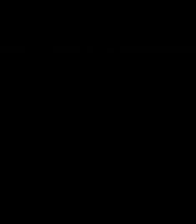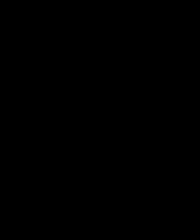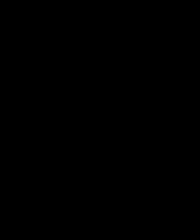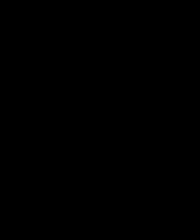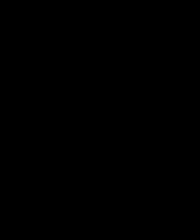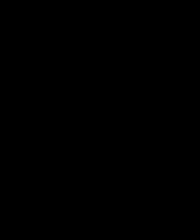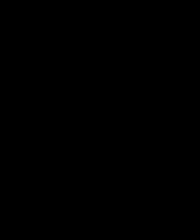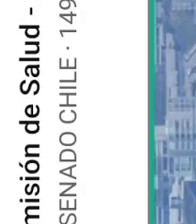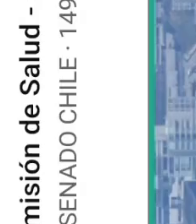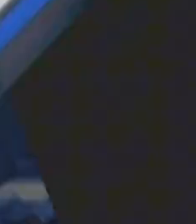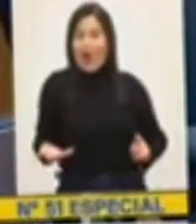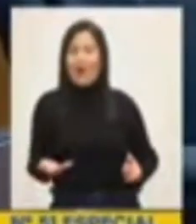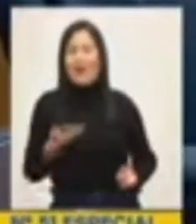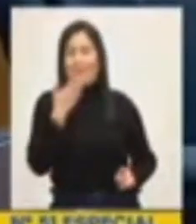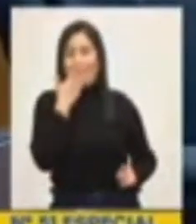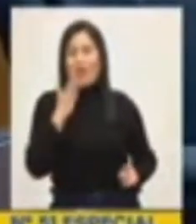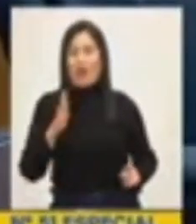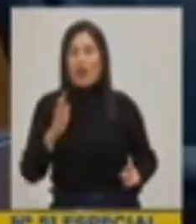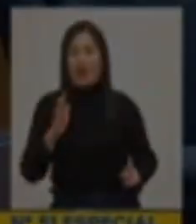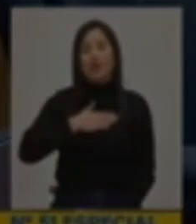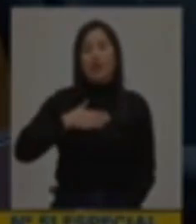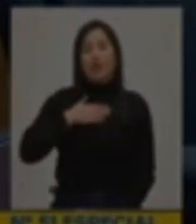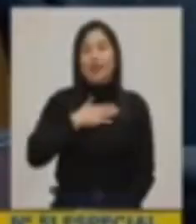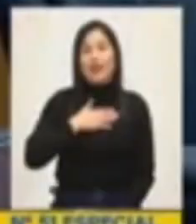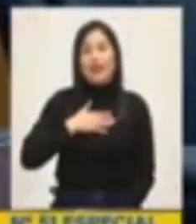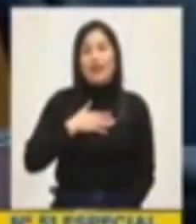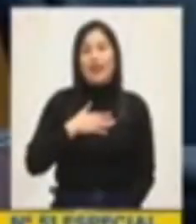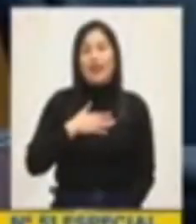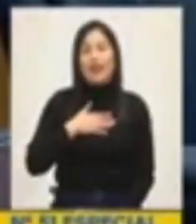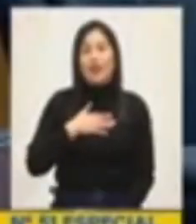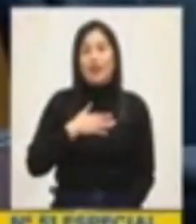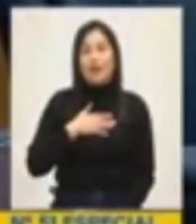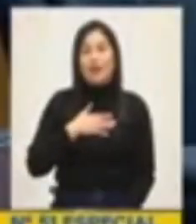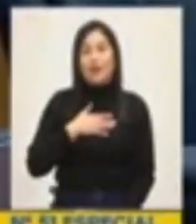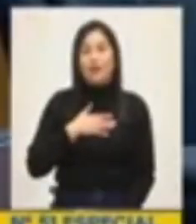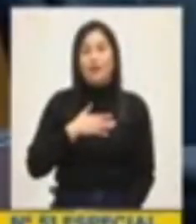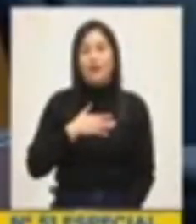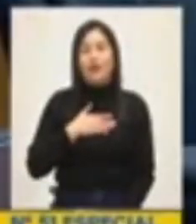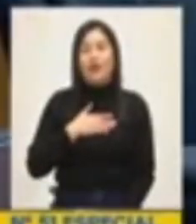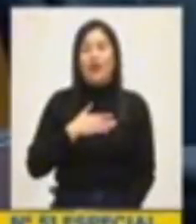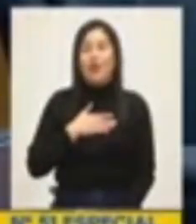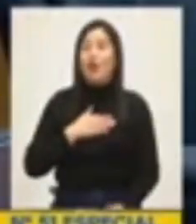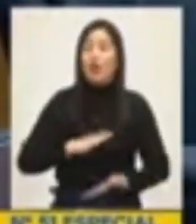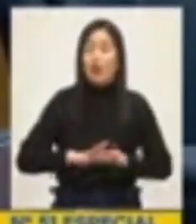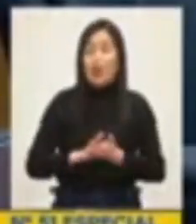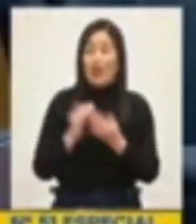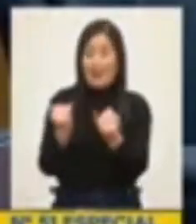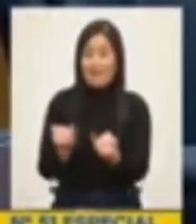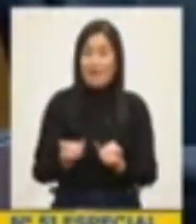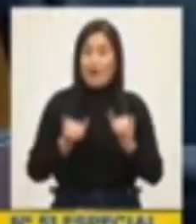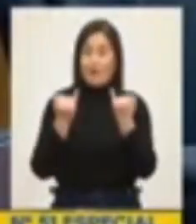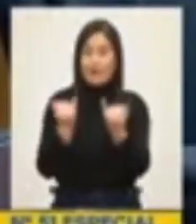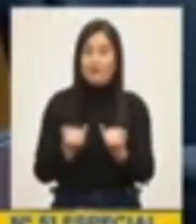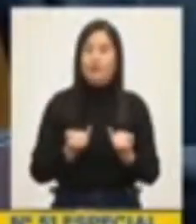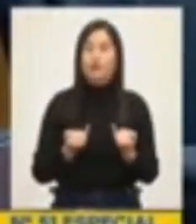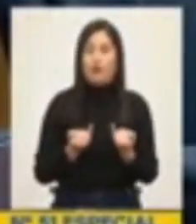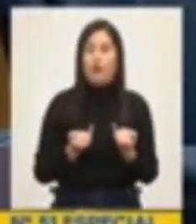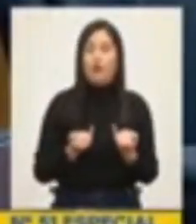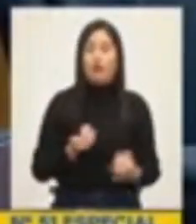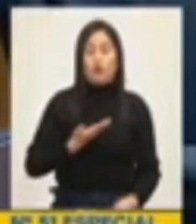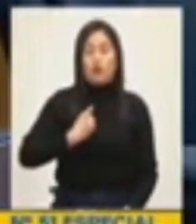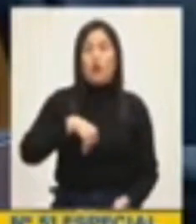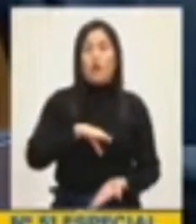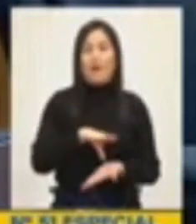camino. Ese es el camino. Hay que preparar a las instituciones. En base a la información que hemos recabado, hemos estado como país